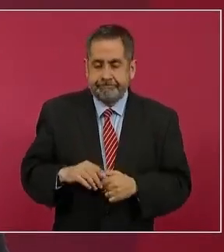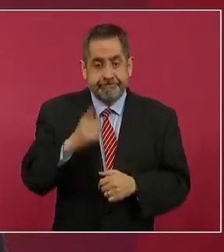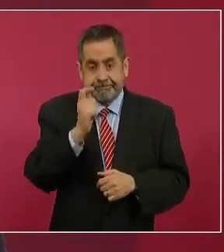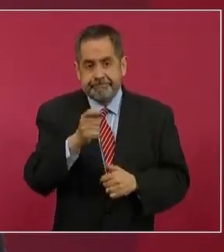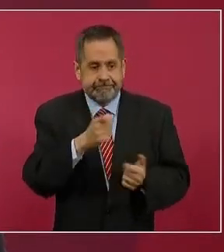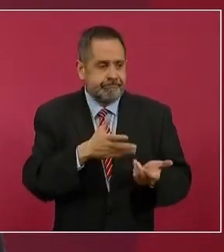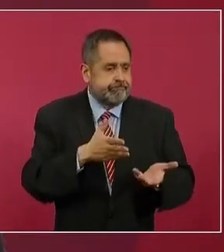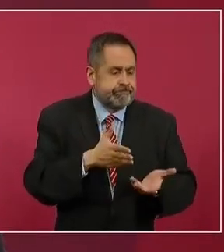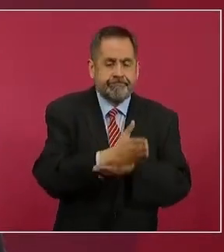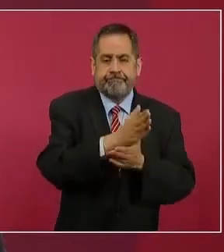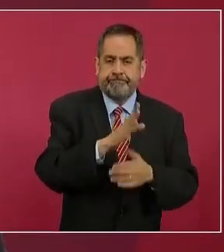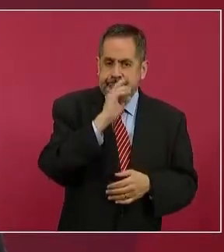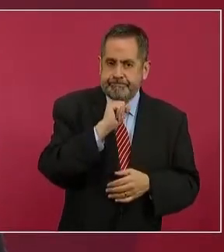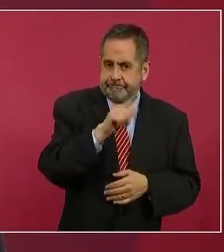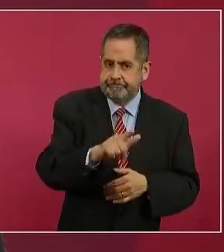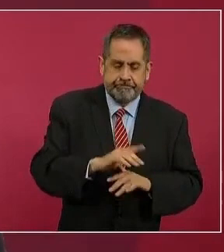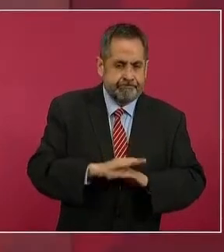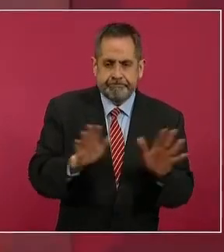intervencionismo.